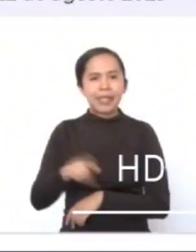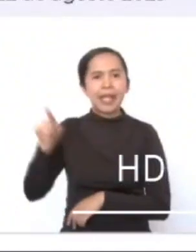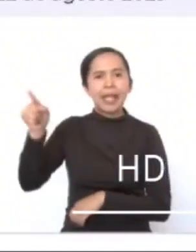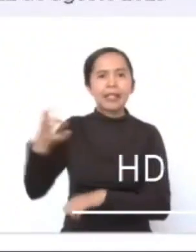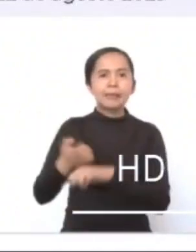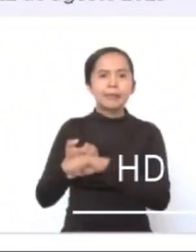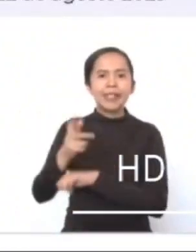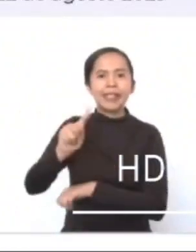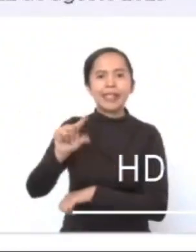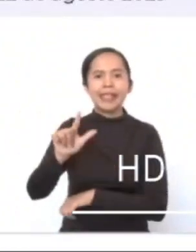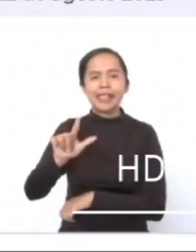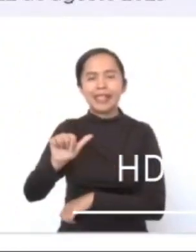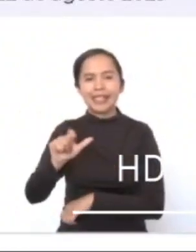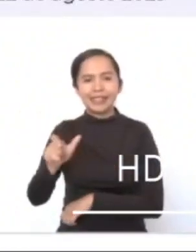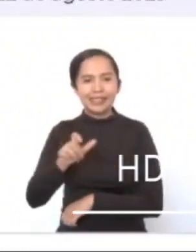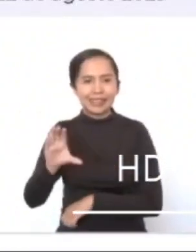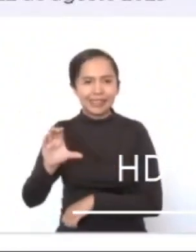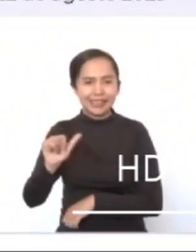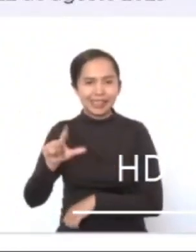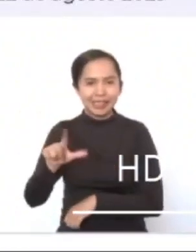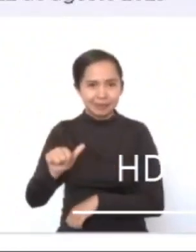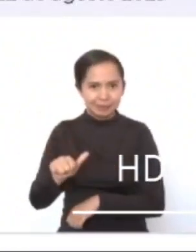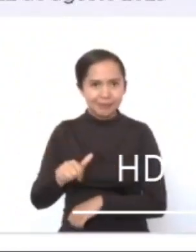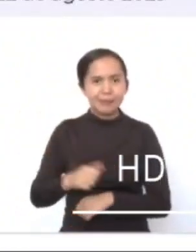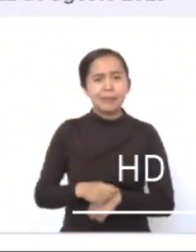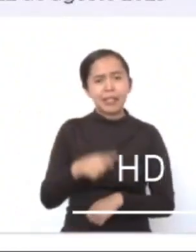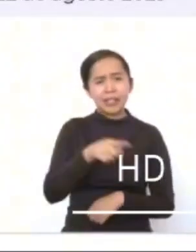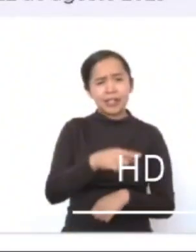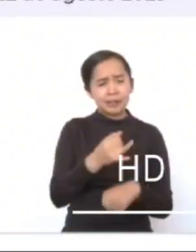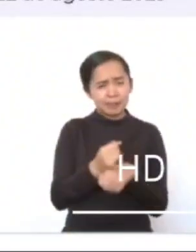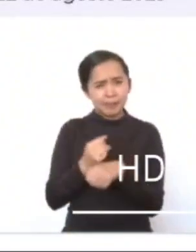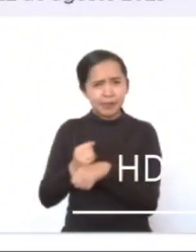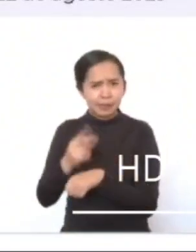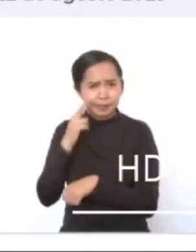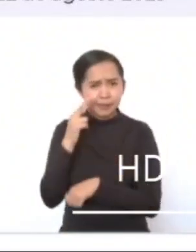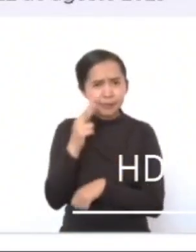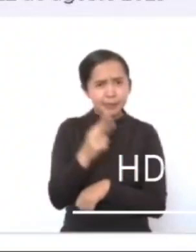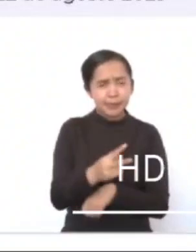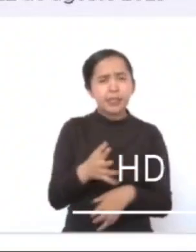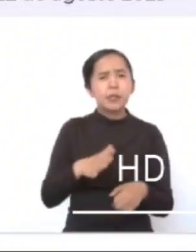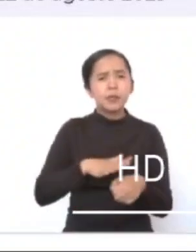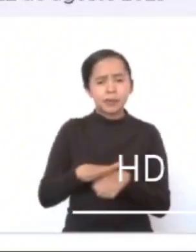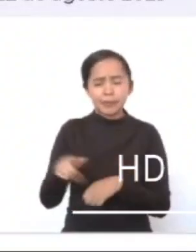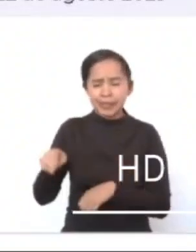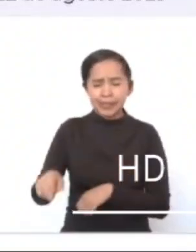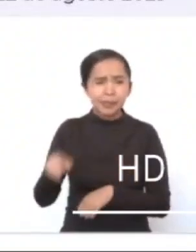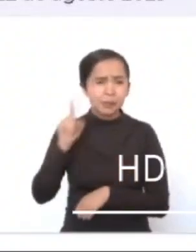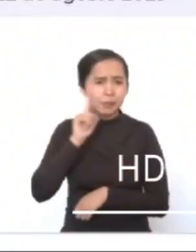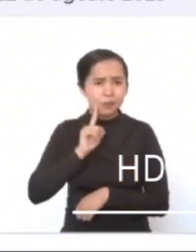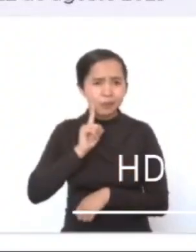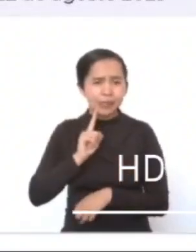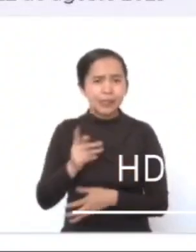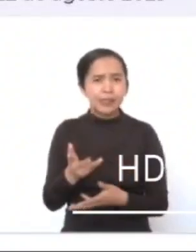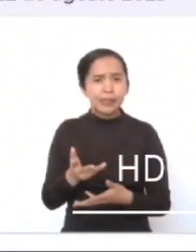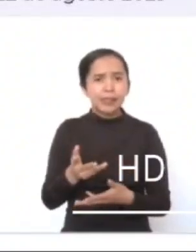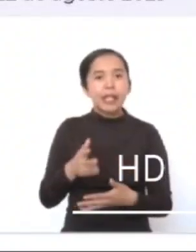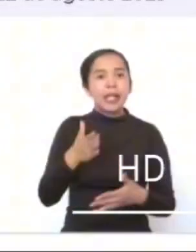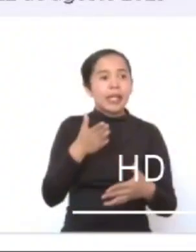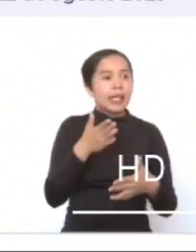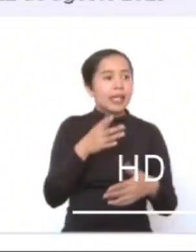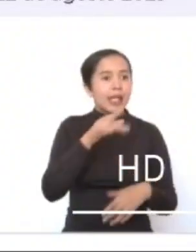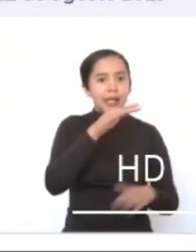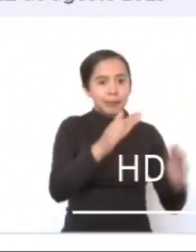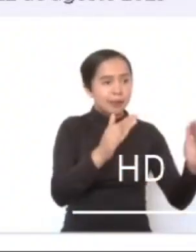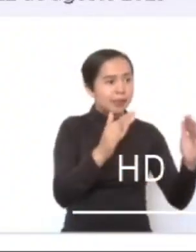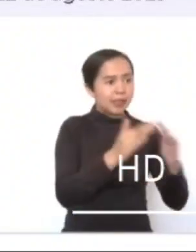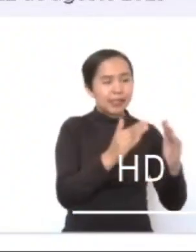de Tlaxcala. Las investigaciones mostraban que la víctima habría regresado a su domicilio